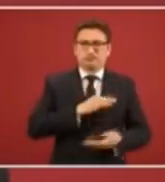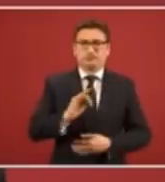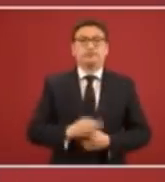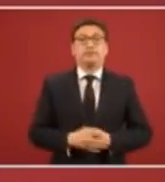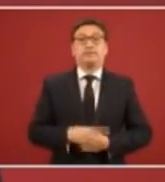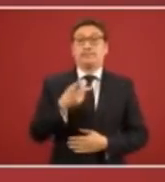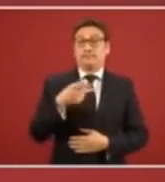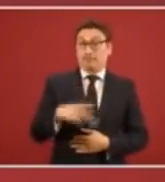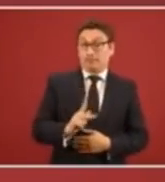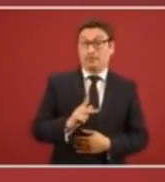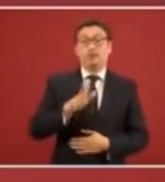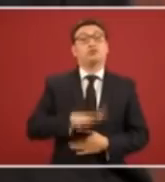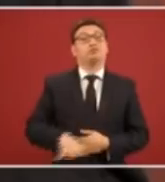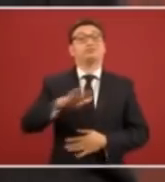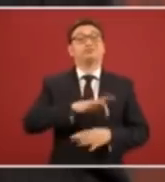Pero la gente